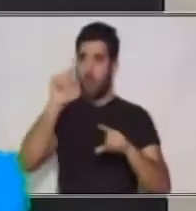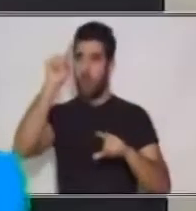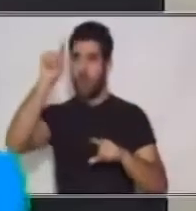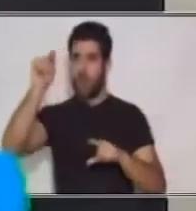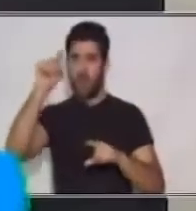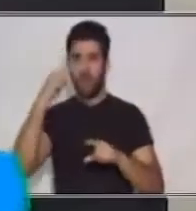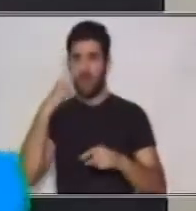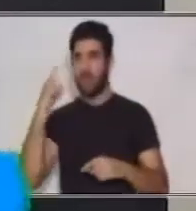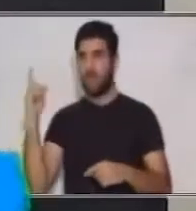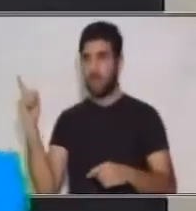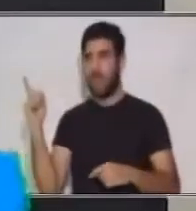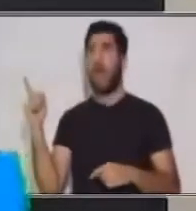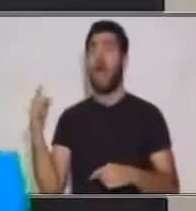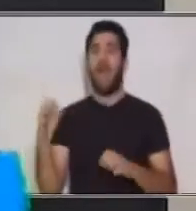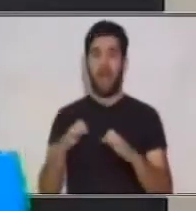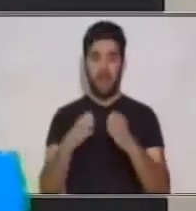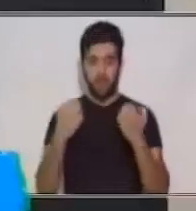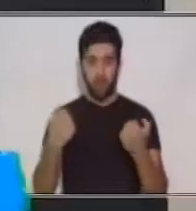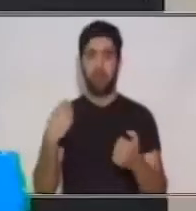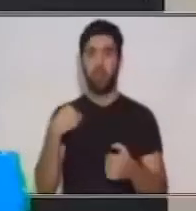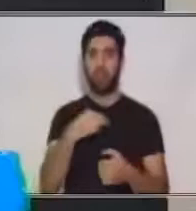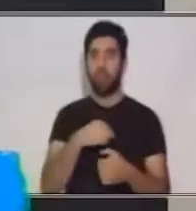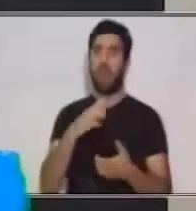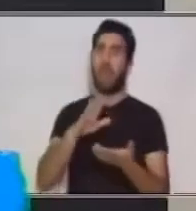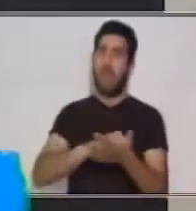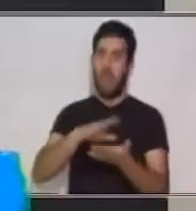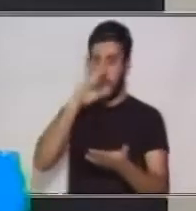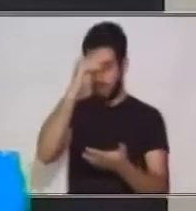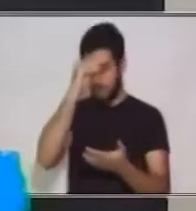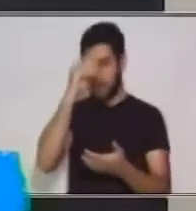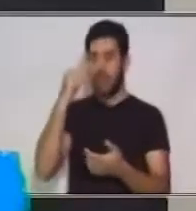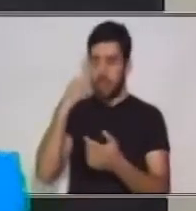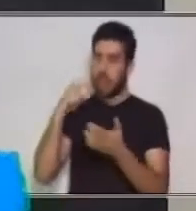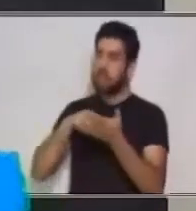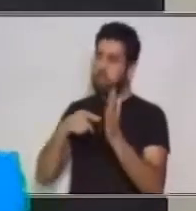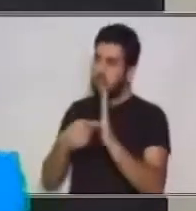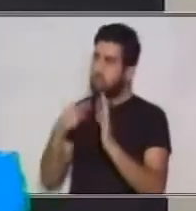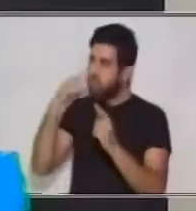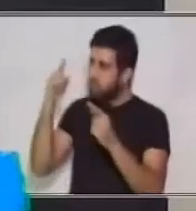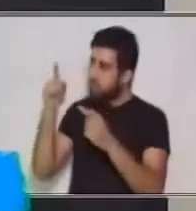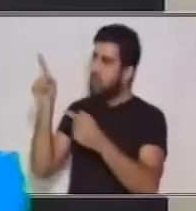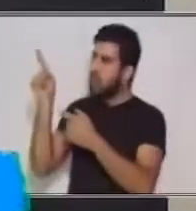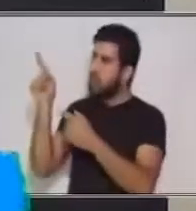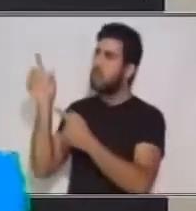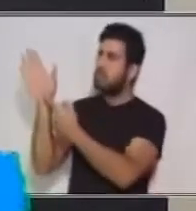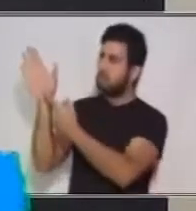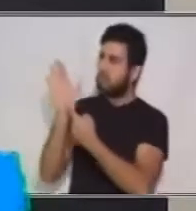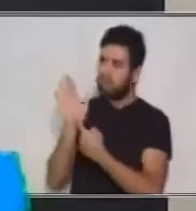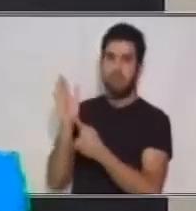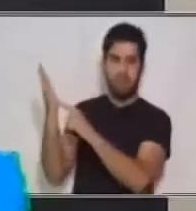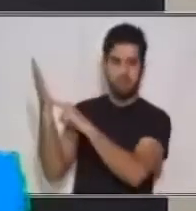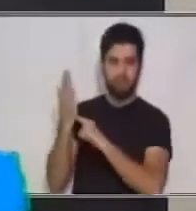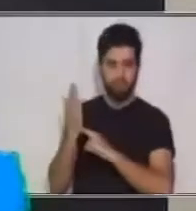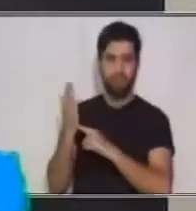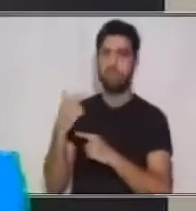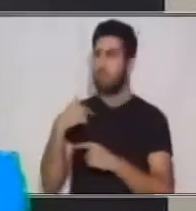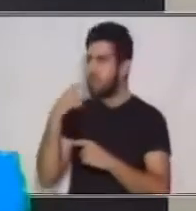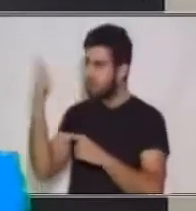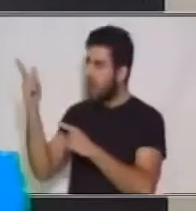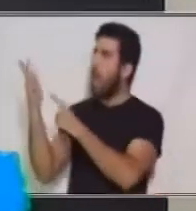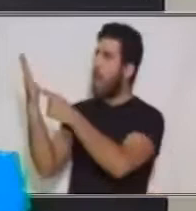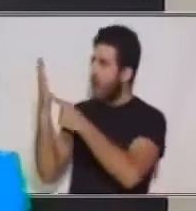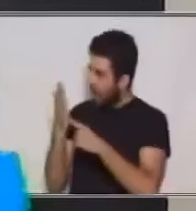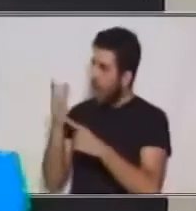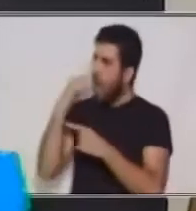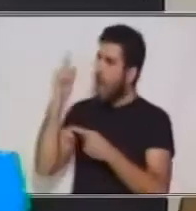la figura. Tengo que empezar a aprender a leer toda la simbología que me están dando. Todo eso es información. A mí me sirve